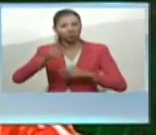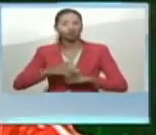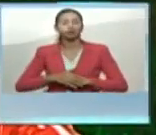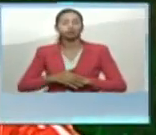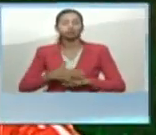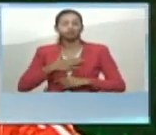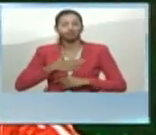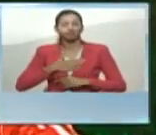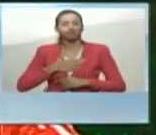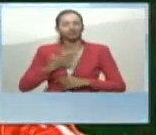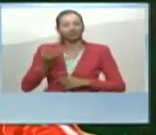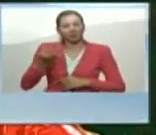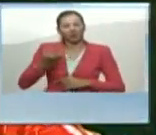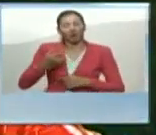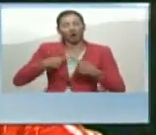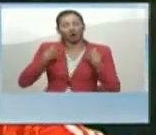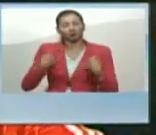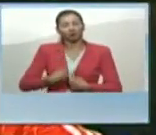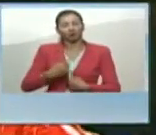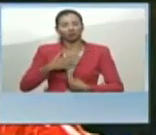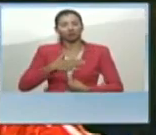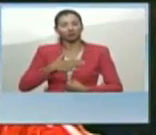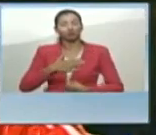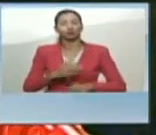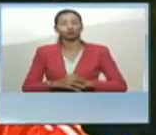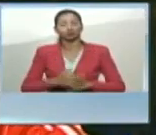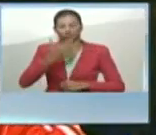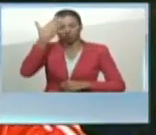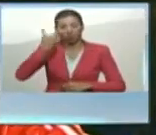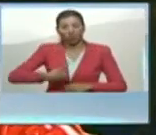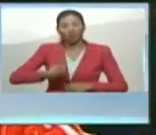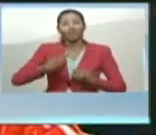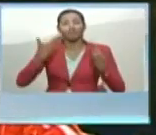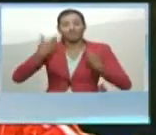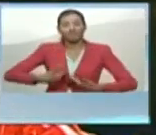corazón, de presidente obrero humilde.